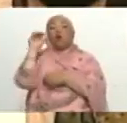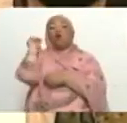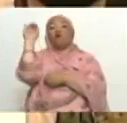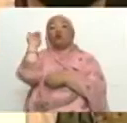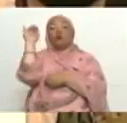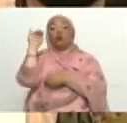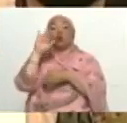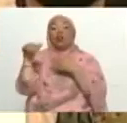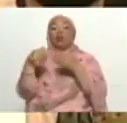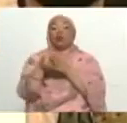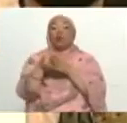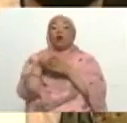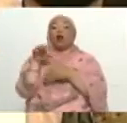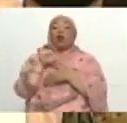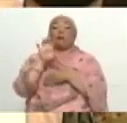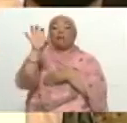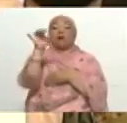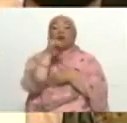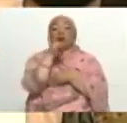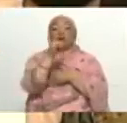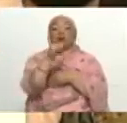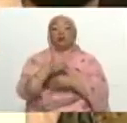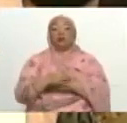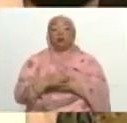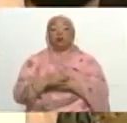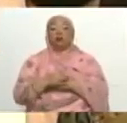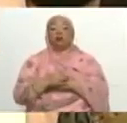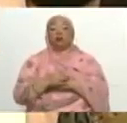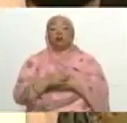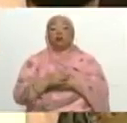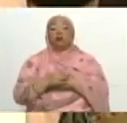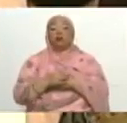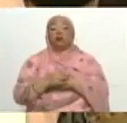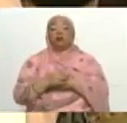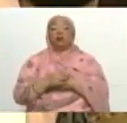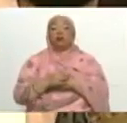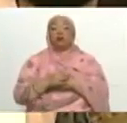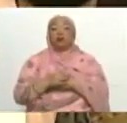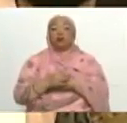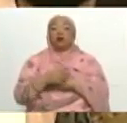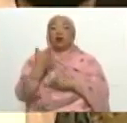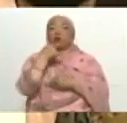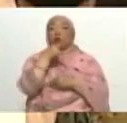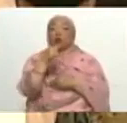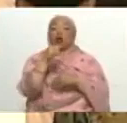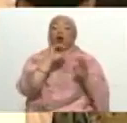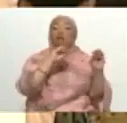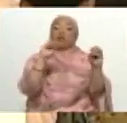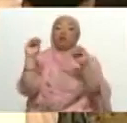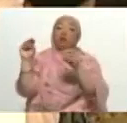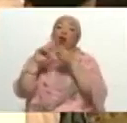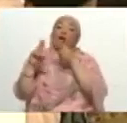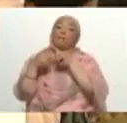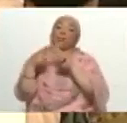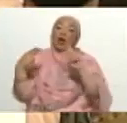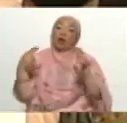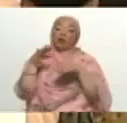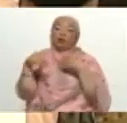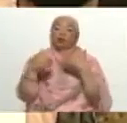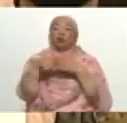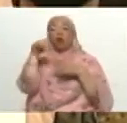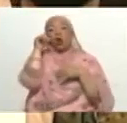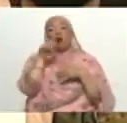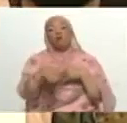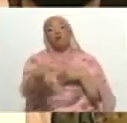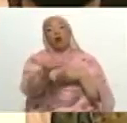patria venezolana, que son nuestras niñas y nuestros niños. Y decirles y pedirles que la paz que todos